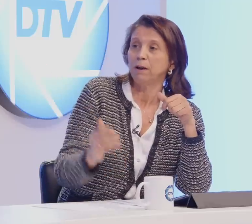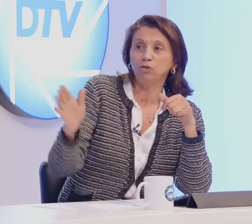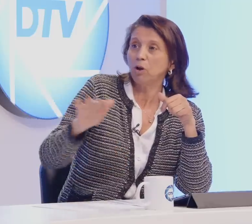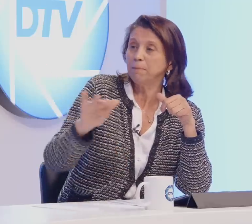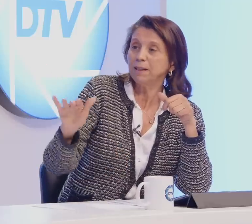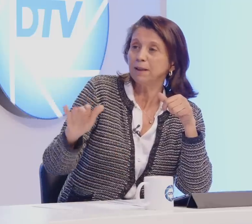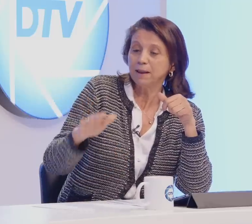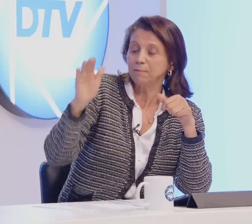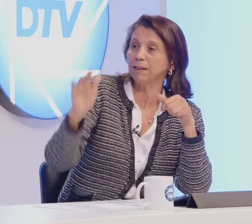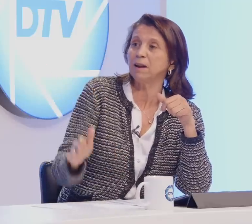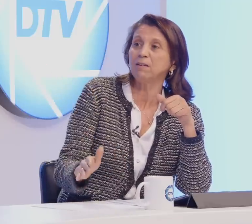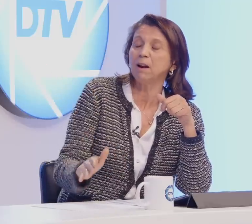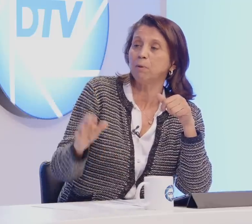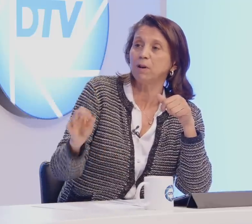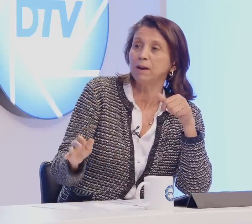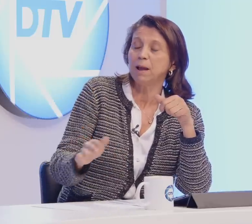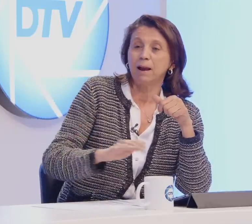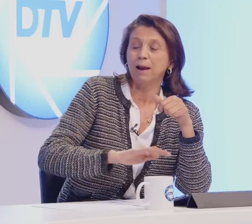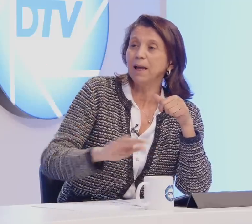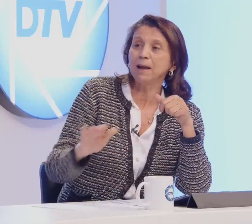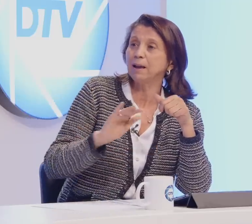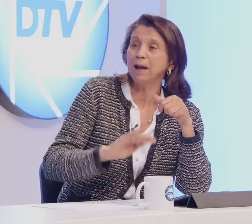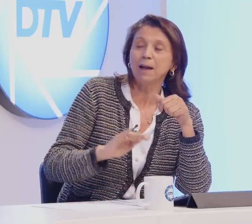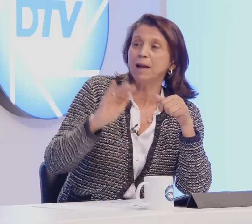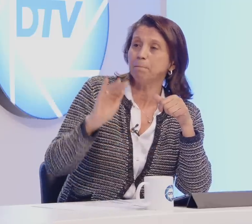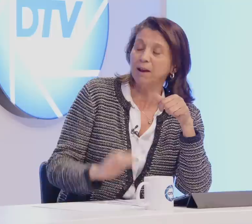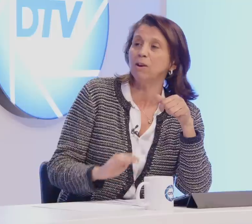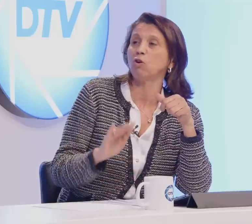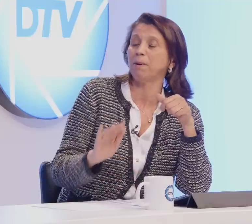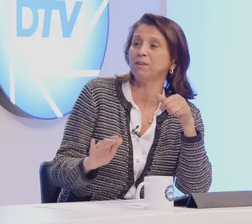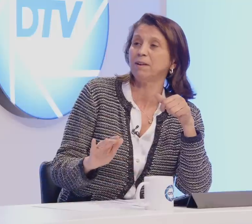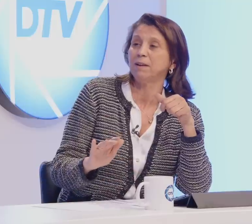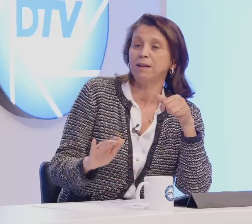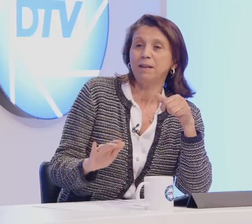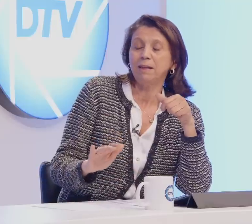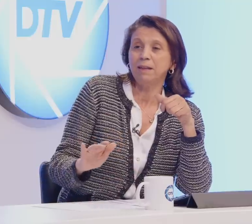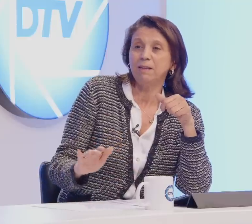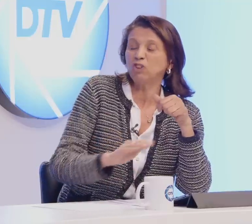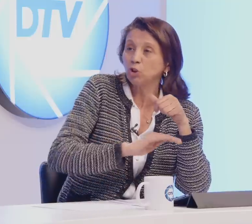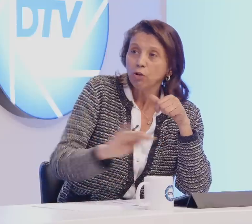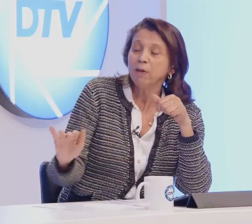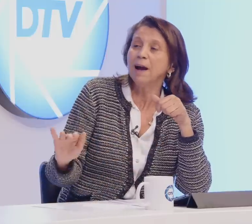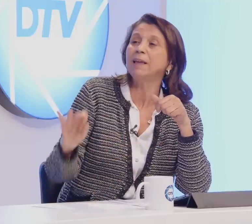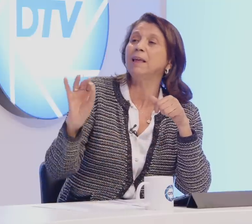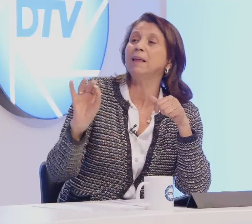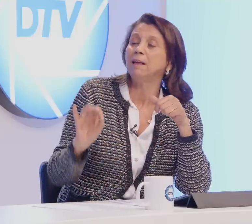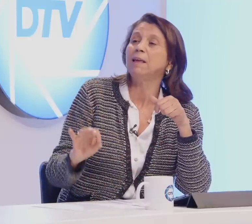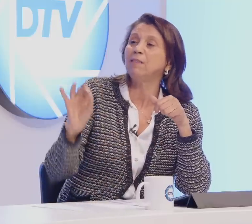Juan, solamente quiere mantenerse en el poder, caiga quien caiga, pase lo que pase y